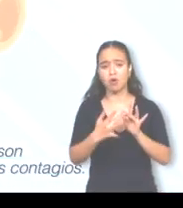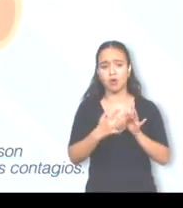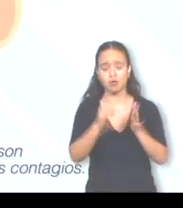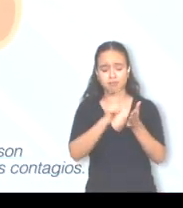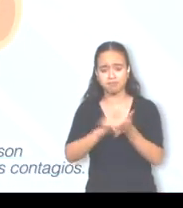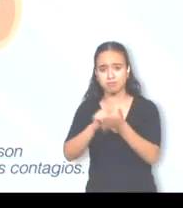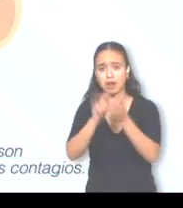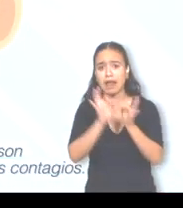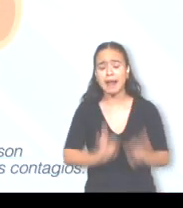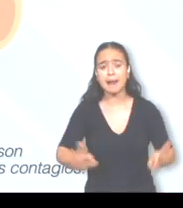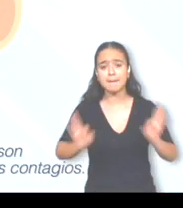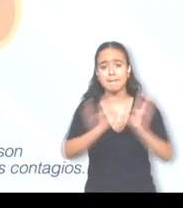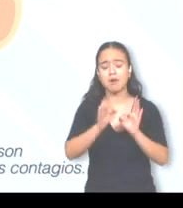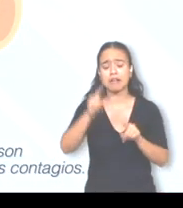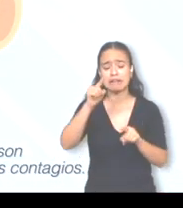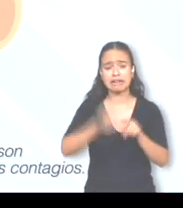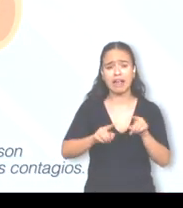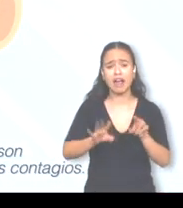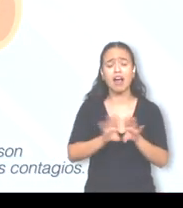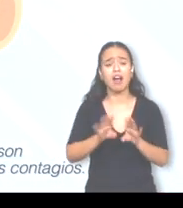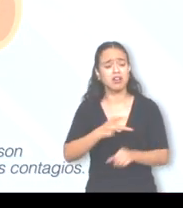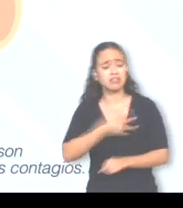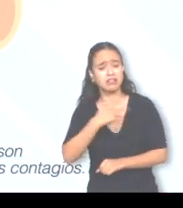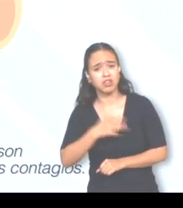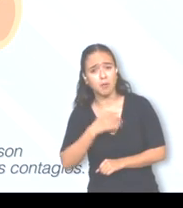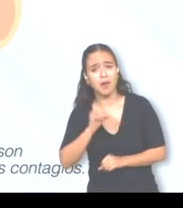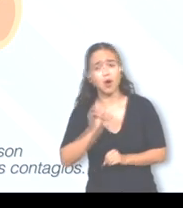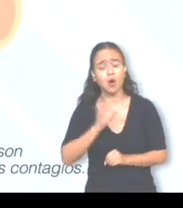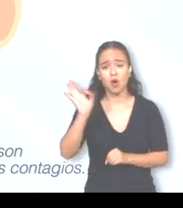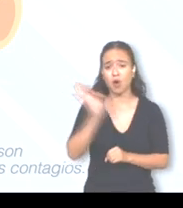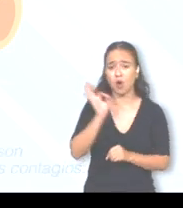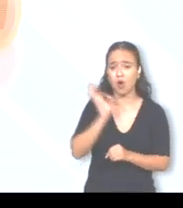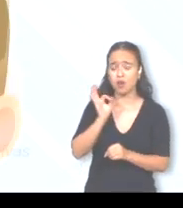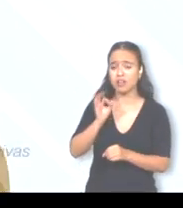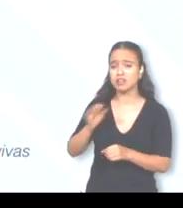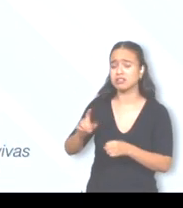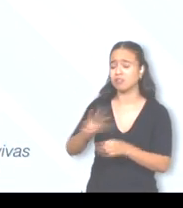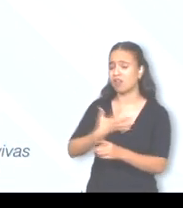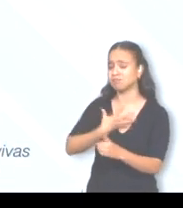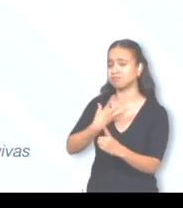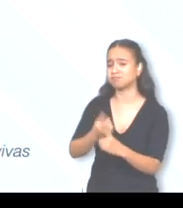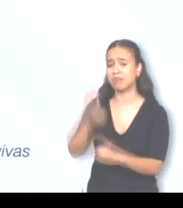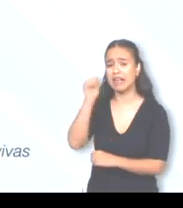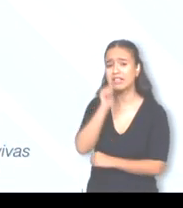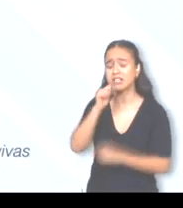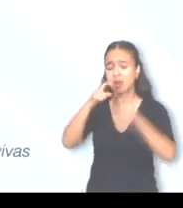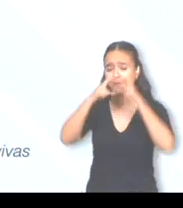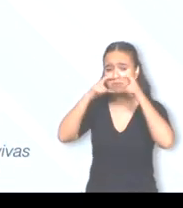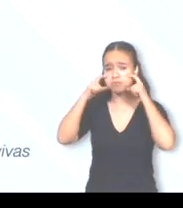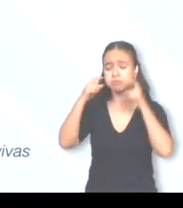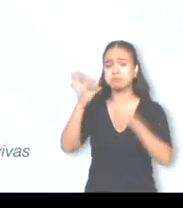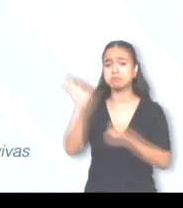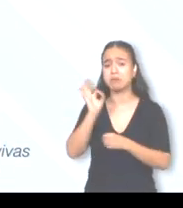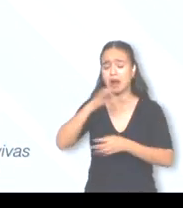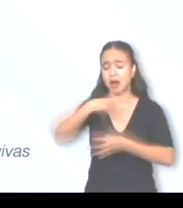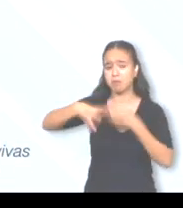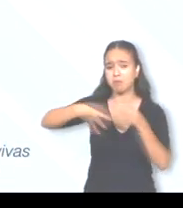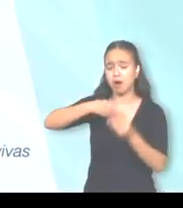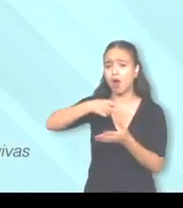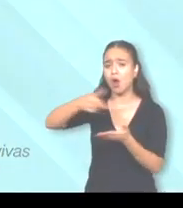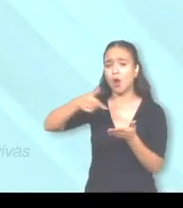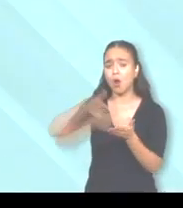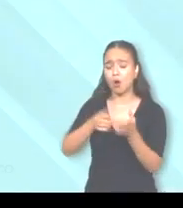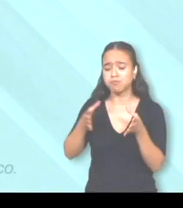acceso a establecimientos son fundamentales para descartar síntomas y posibles contagios. Siempre usa cubrebocas cuando convivas